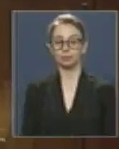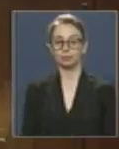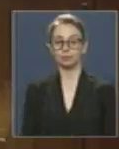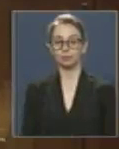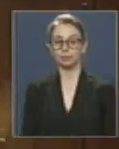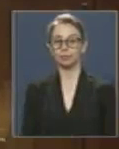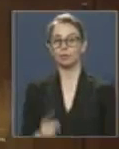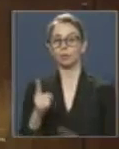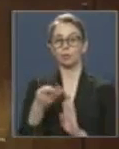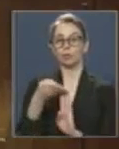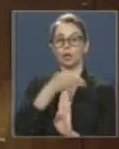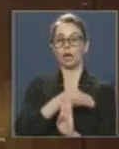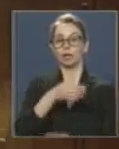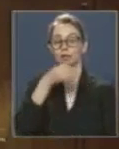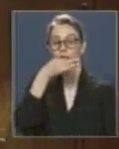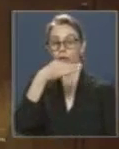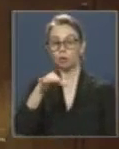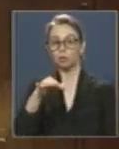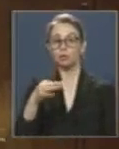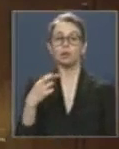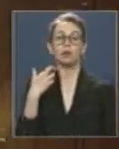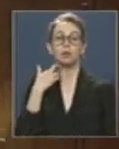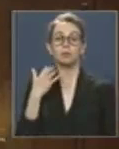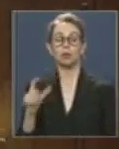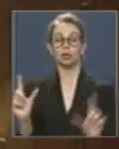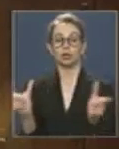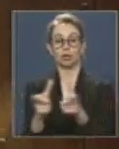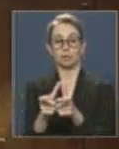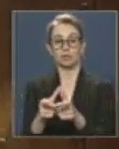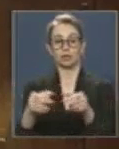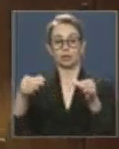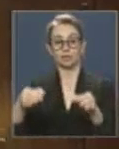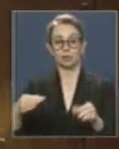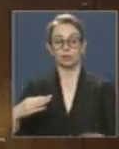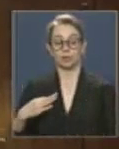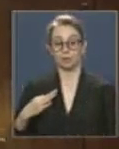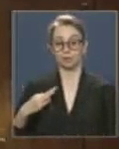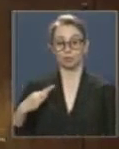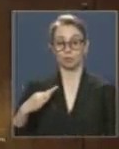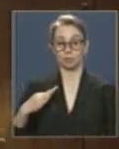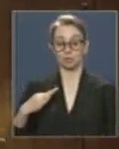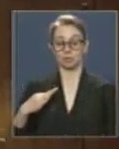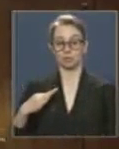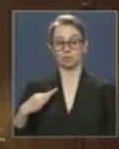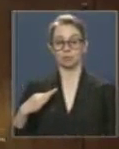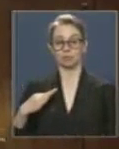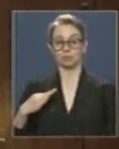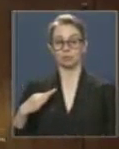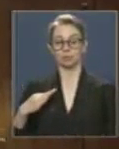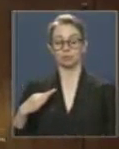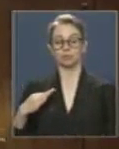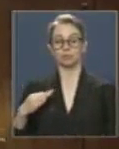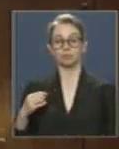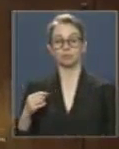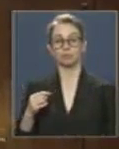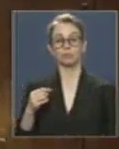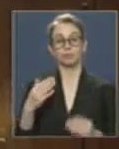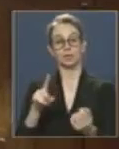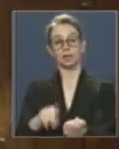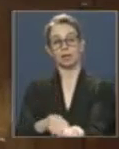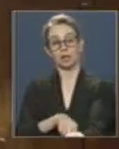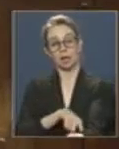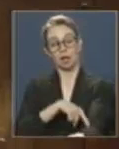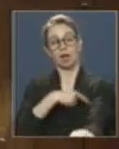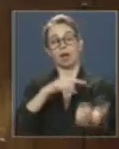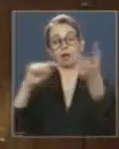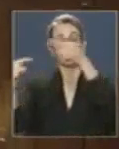Un comentario previo, porque en la Comisión de Seguridad Ciudadana, luego de extensos